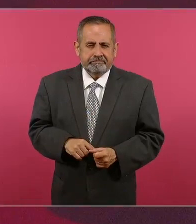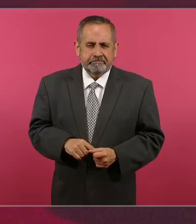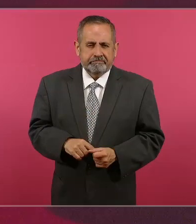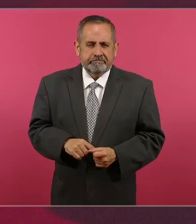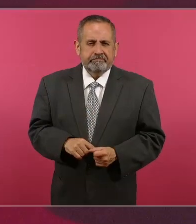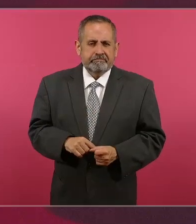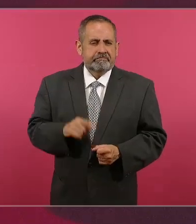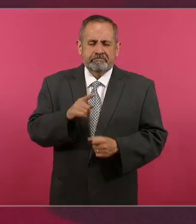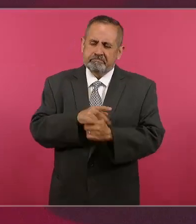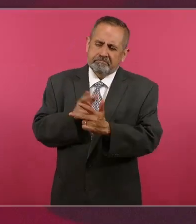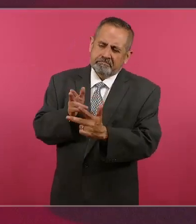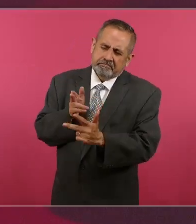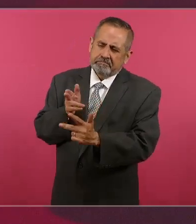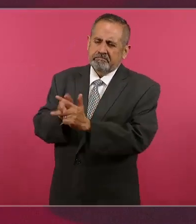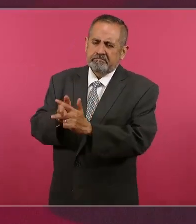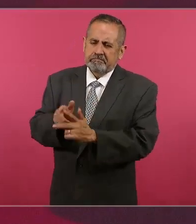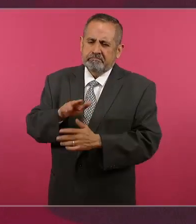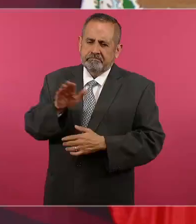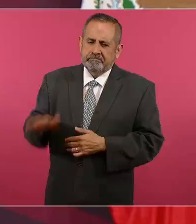que fue un asesinato,